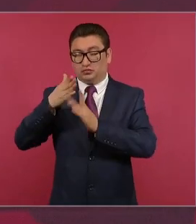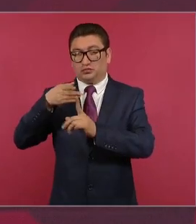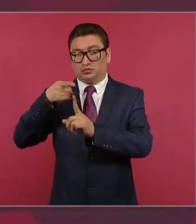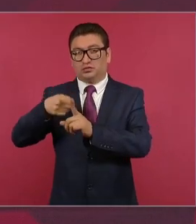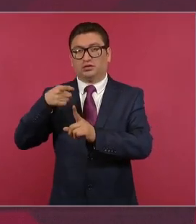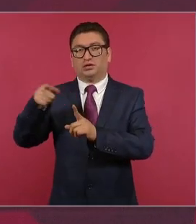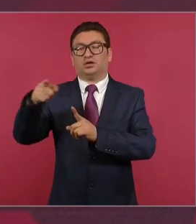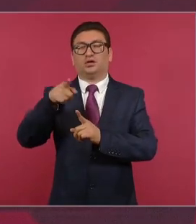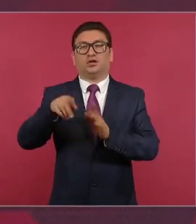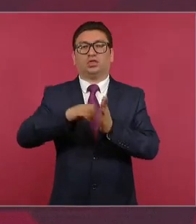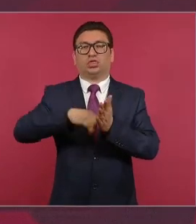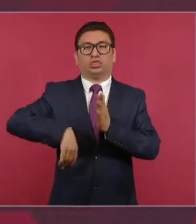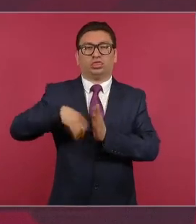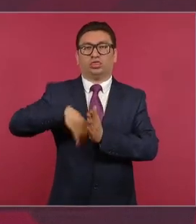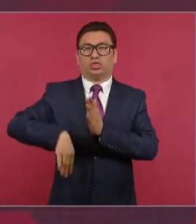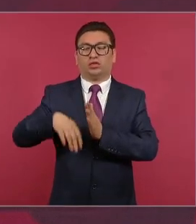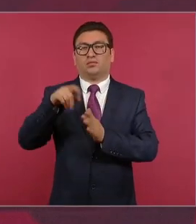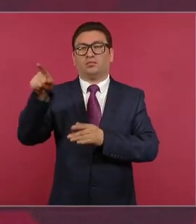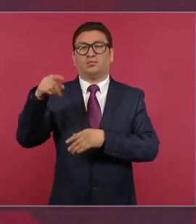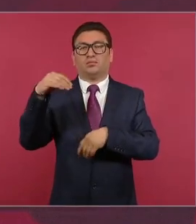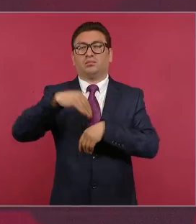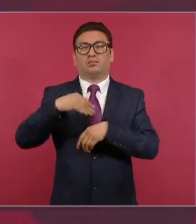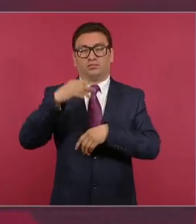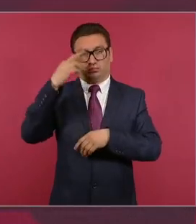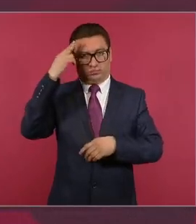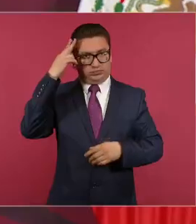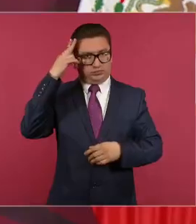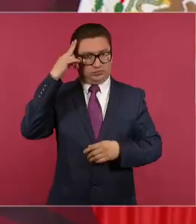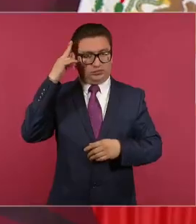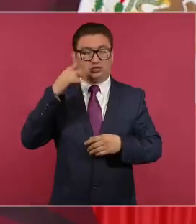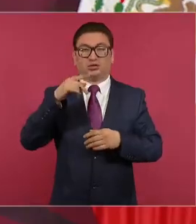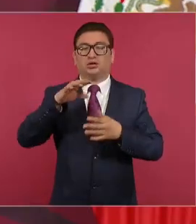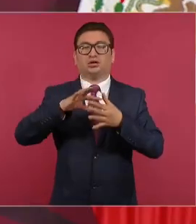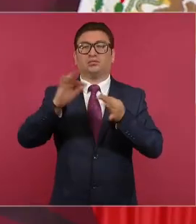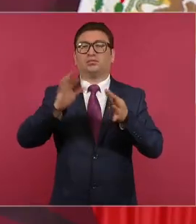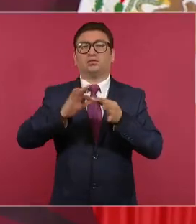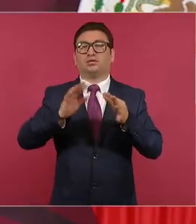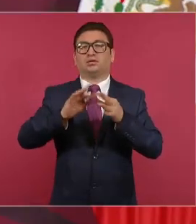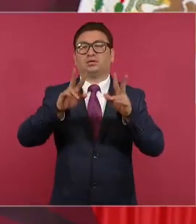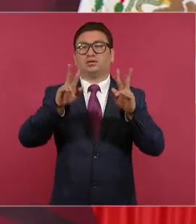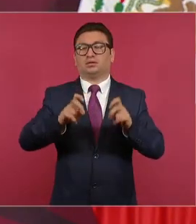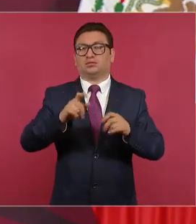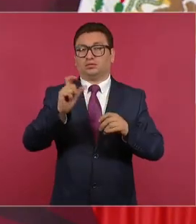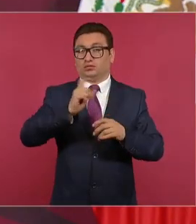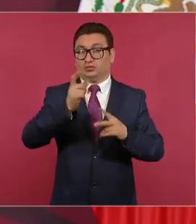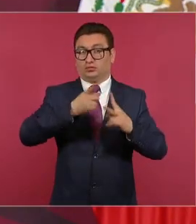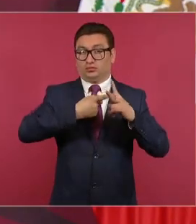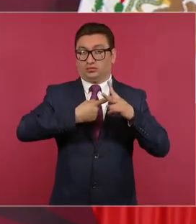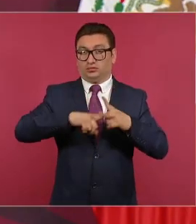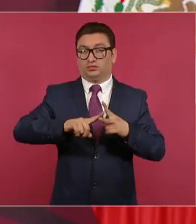para justificar a Porfirio Díaz, hablan de que al principio